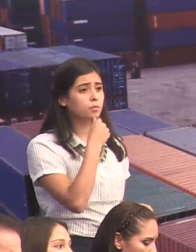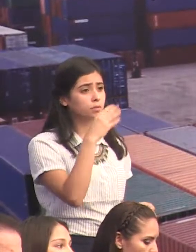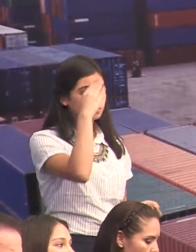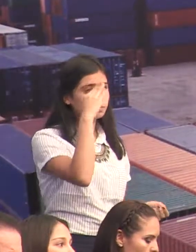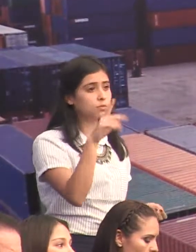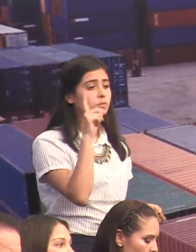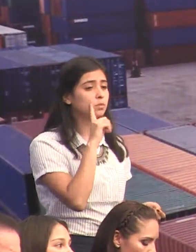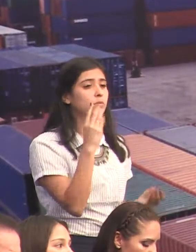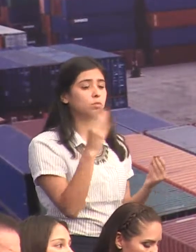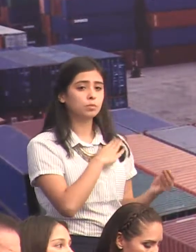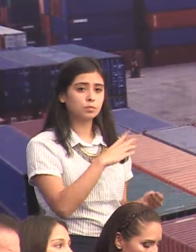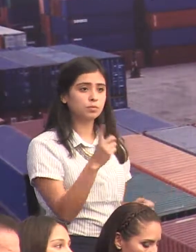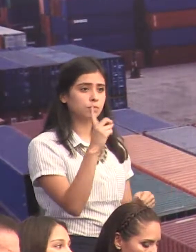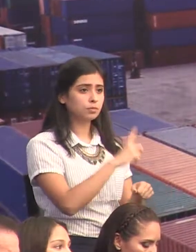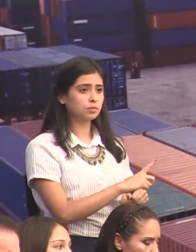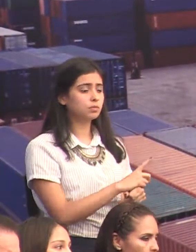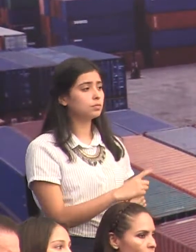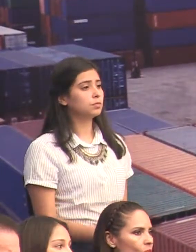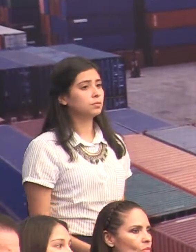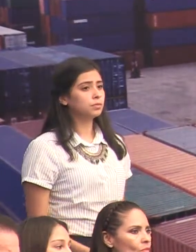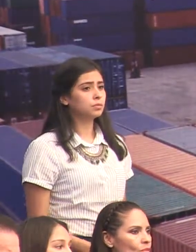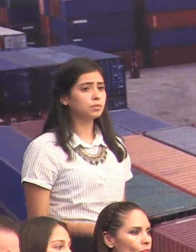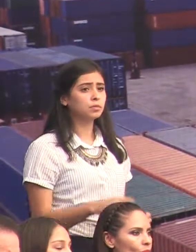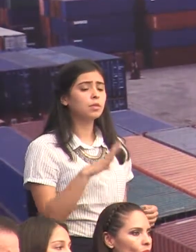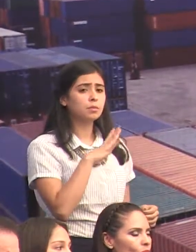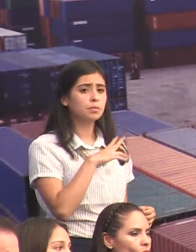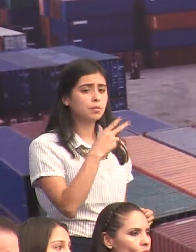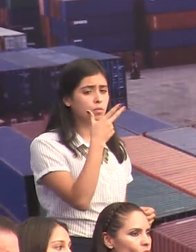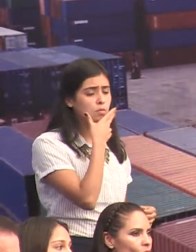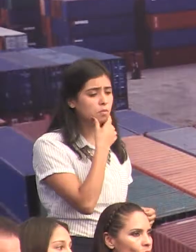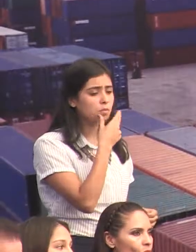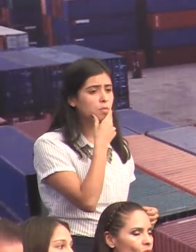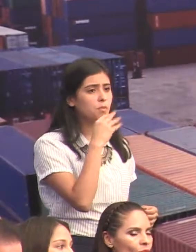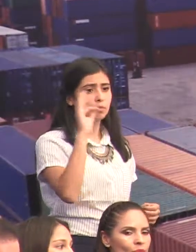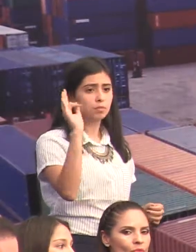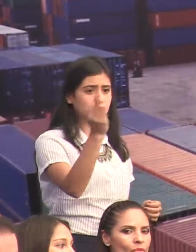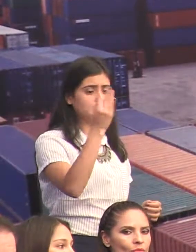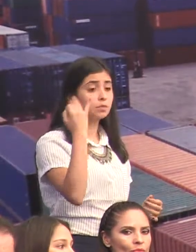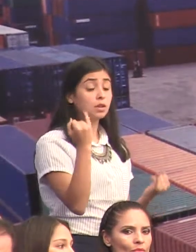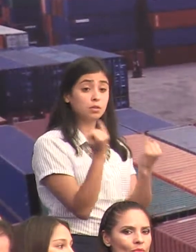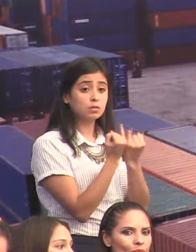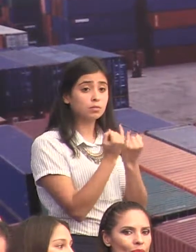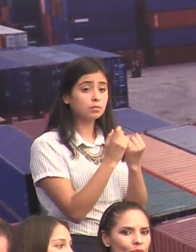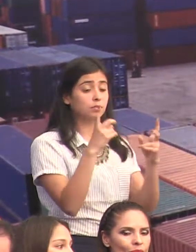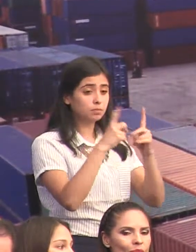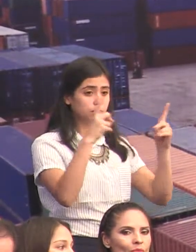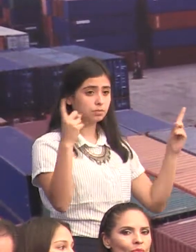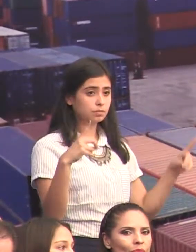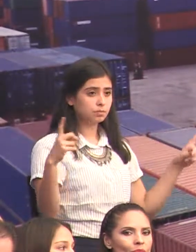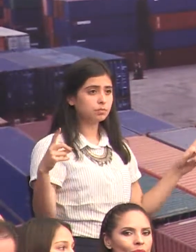nuevamente, estoy nada más prestado. Y por supuesto, a todas ustedes, señoras y señores, muy buenos días.